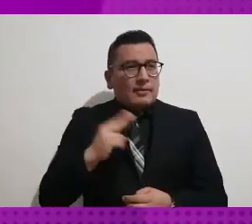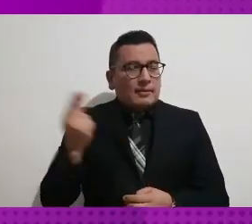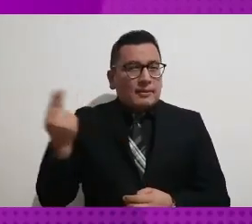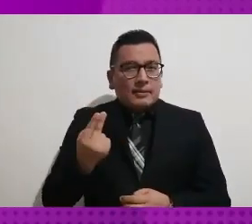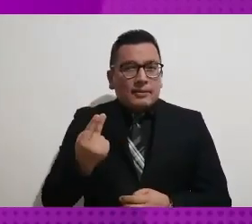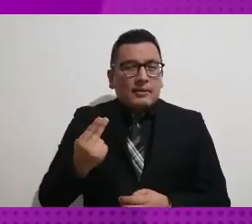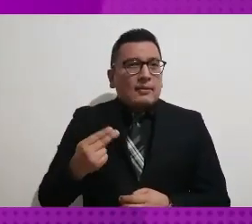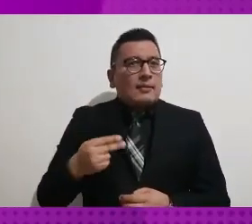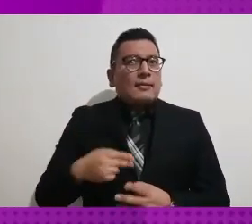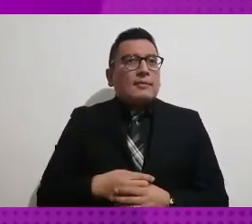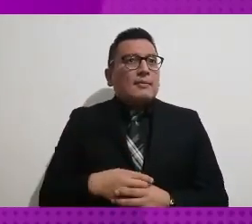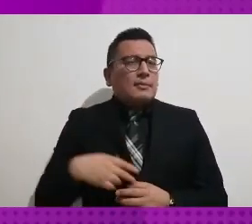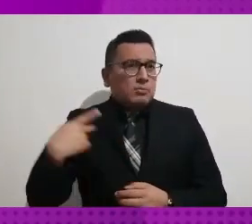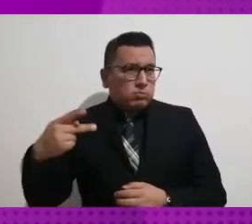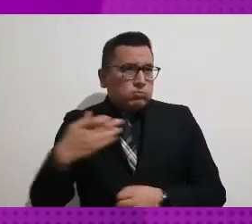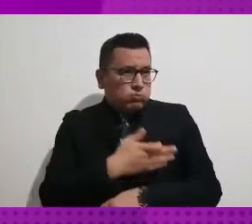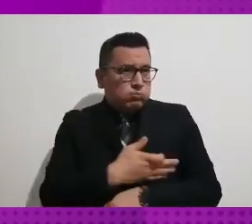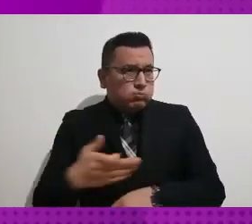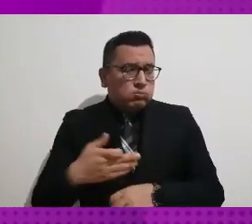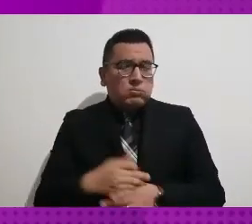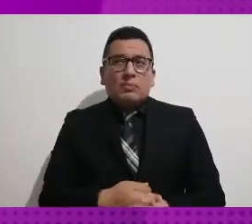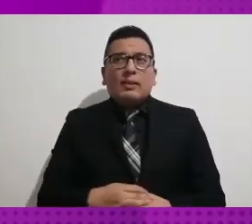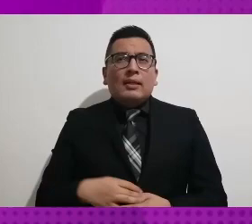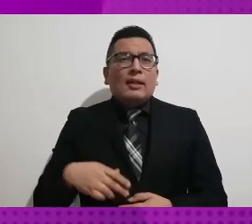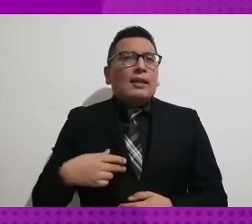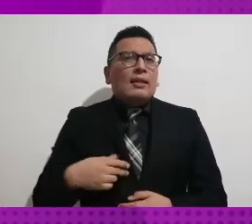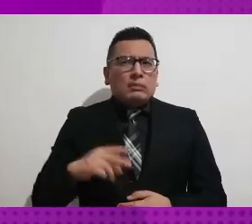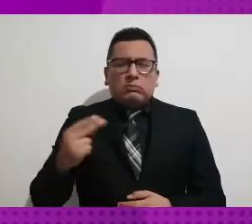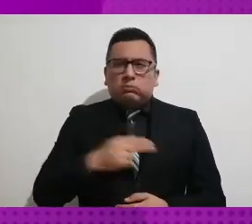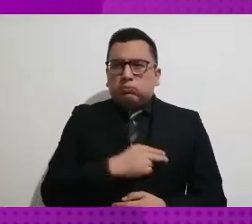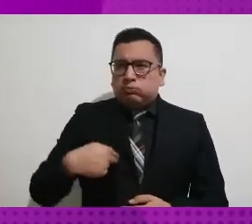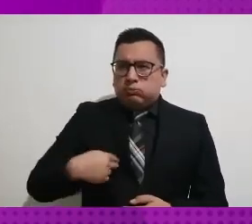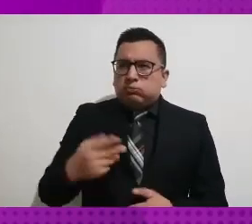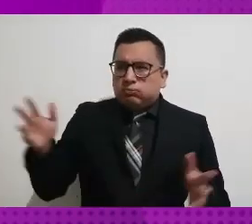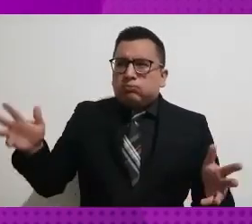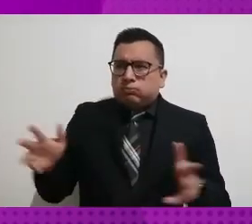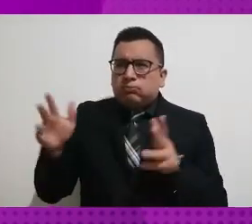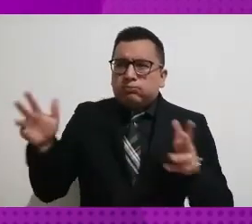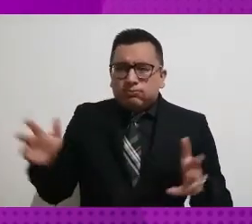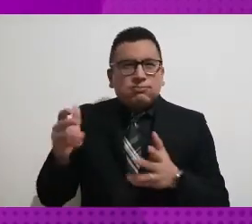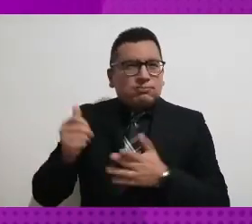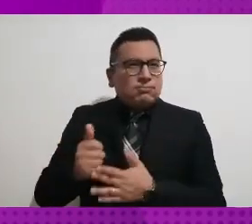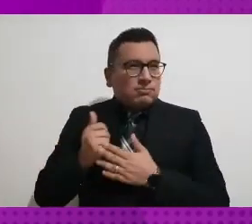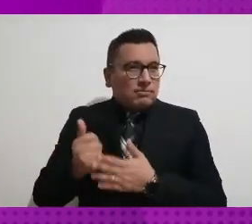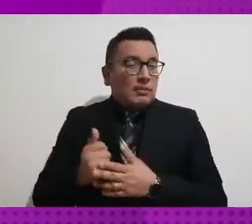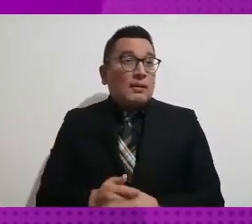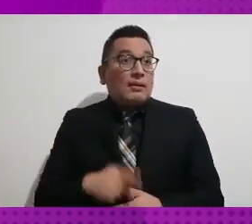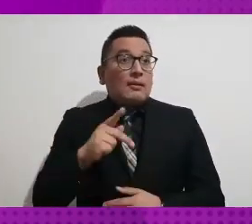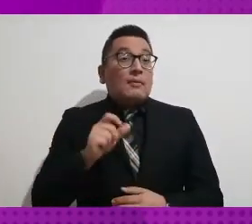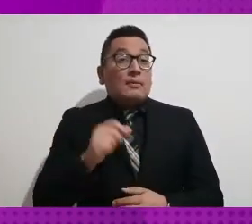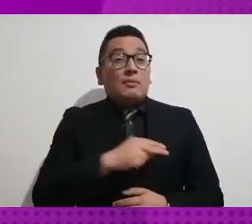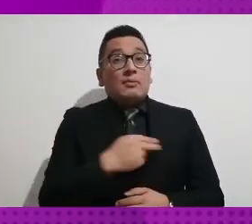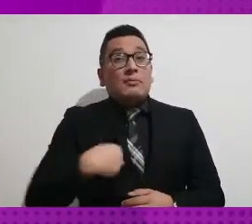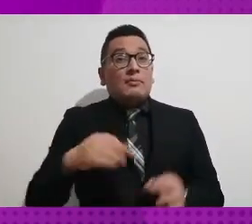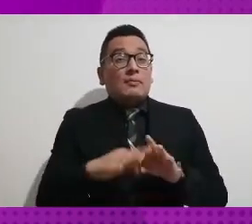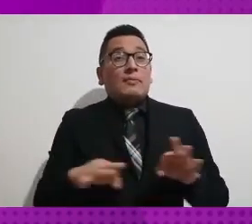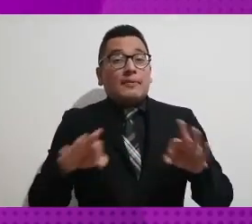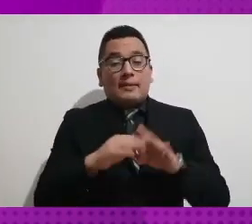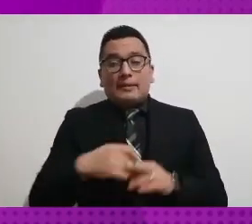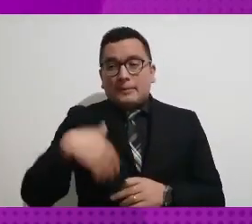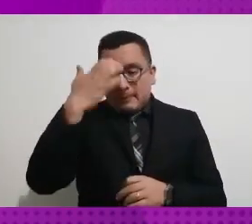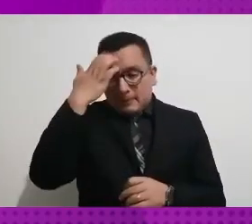convencieras a sus padres que sí pueden, pero a la vez tienes que conocer las dimensiones de una discapacidad, porque